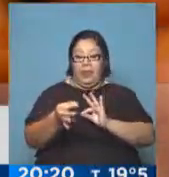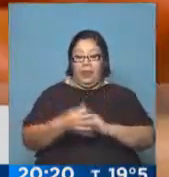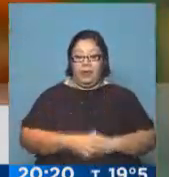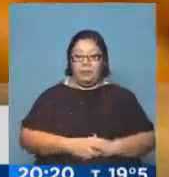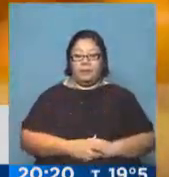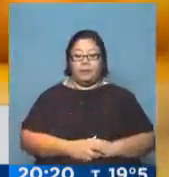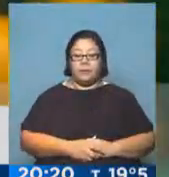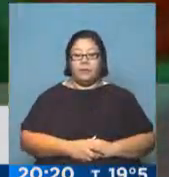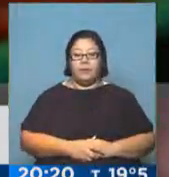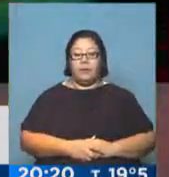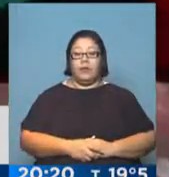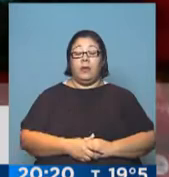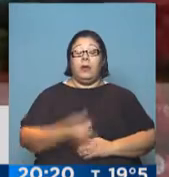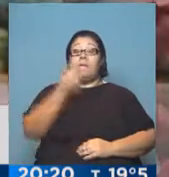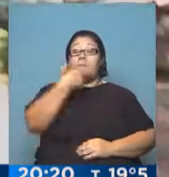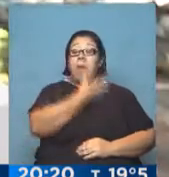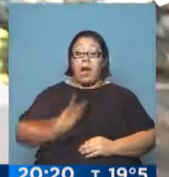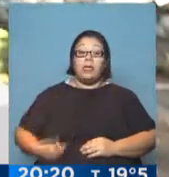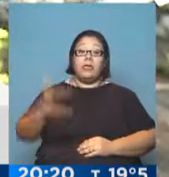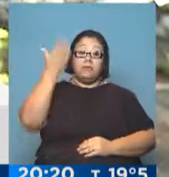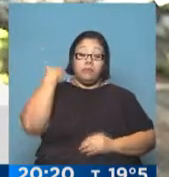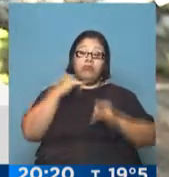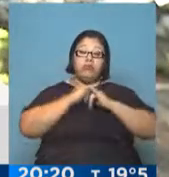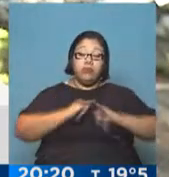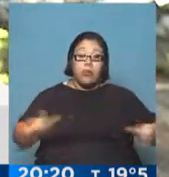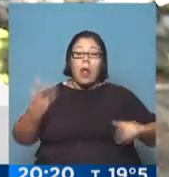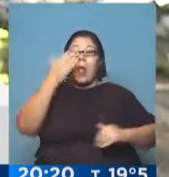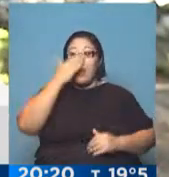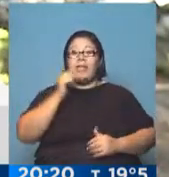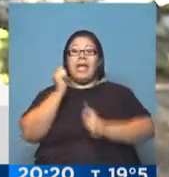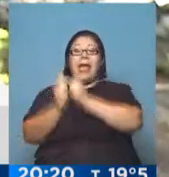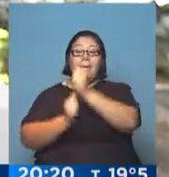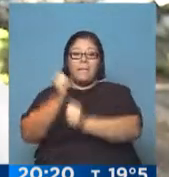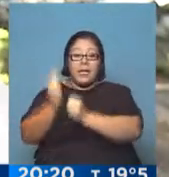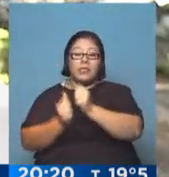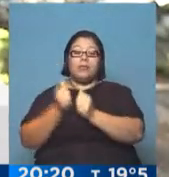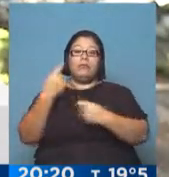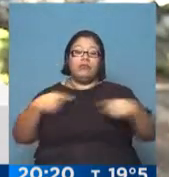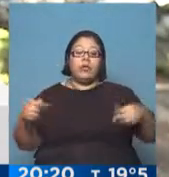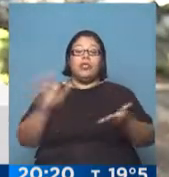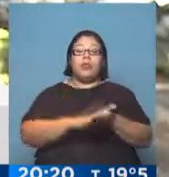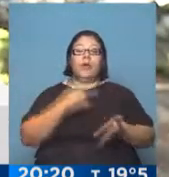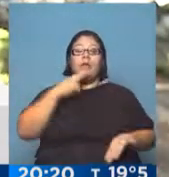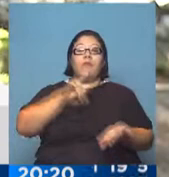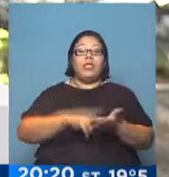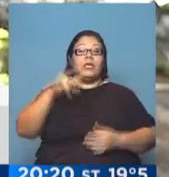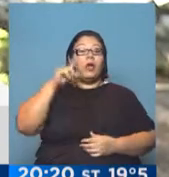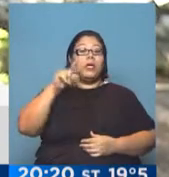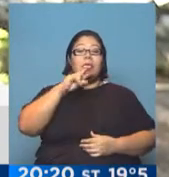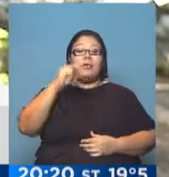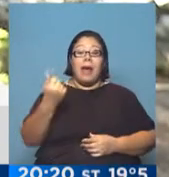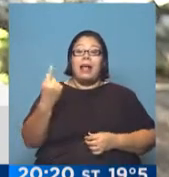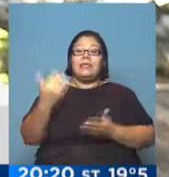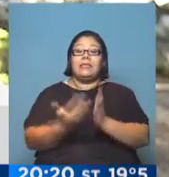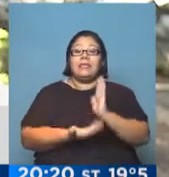hablando lo dijo el presidente de macri después muchos sectores del empresariado de hacer una quita del iva para lo cual tiene que pasar por el congreso